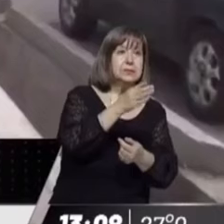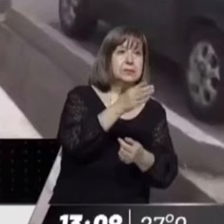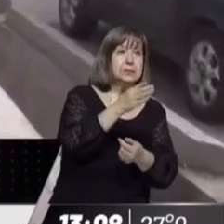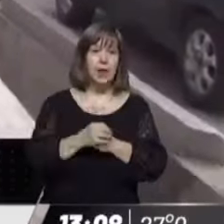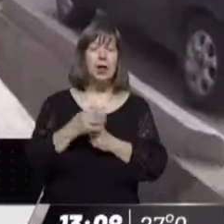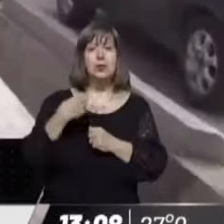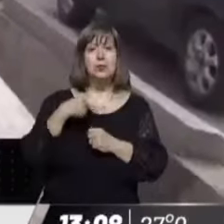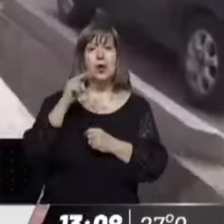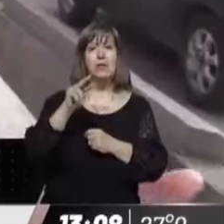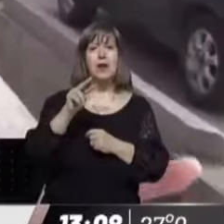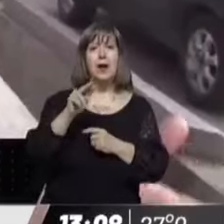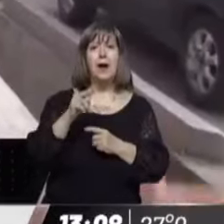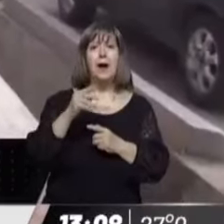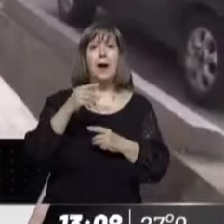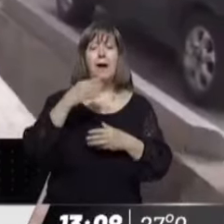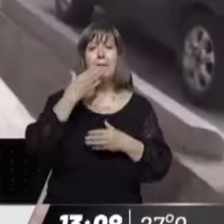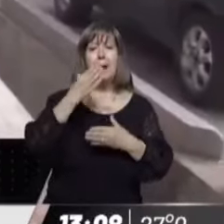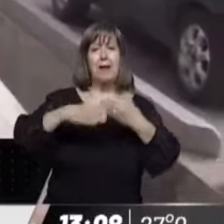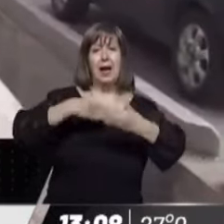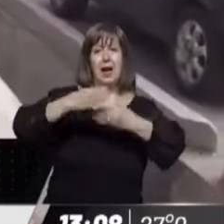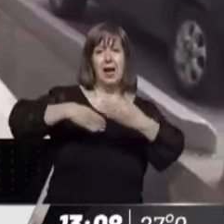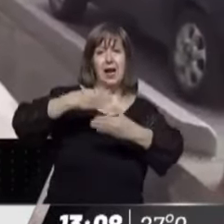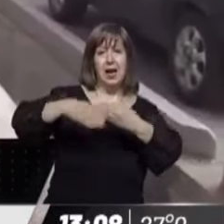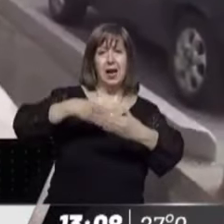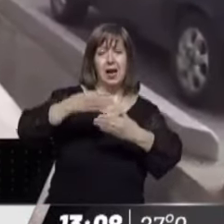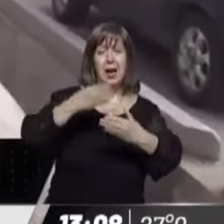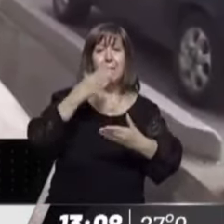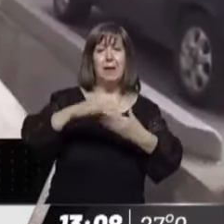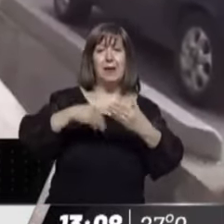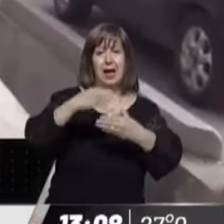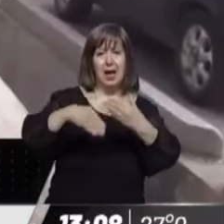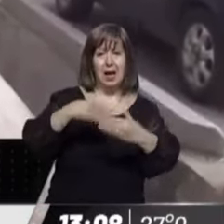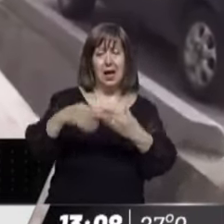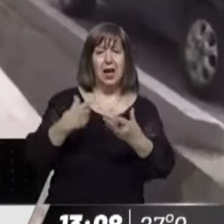Estaba viendo el precio del papel higiénico, tan renombrado.